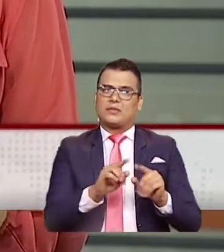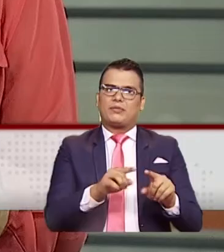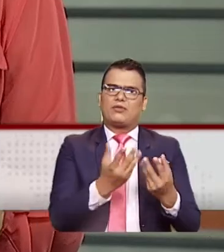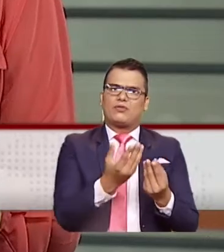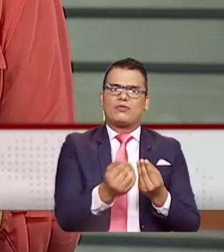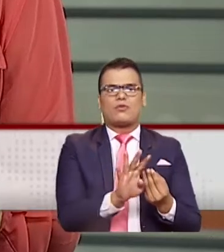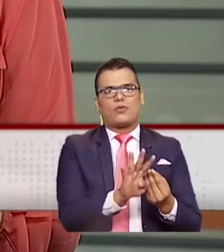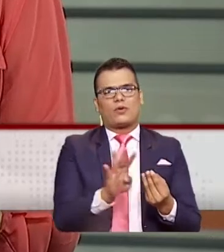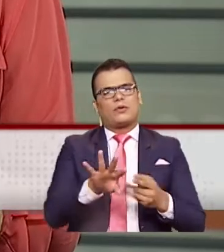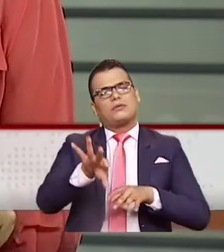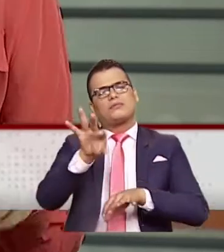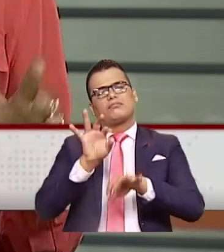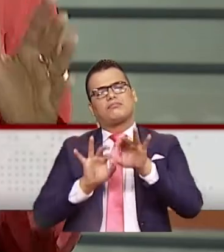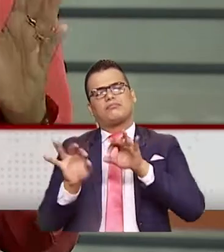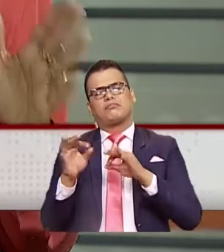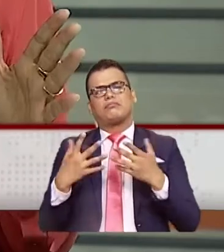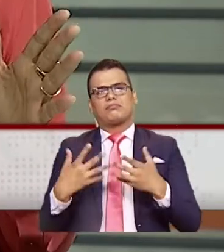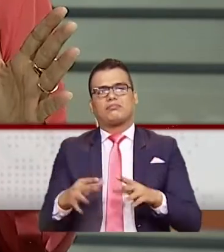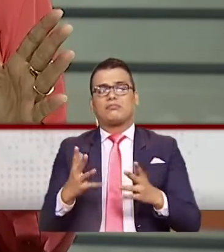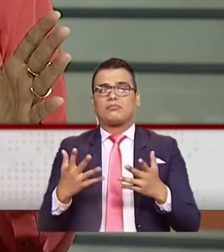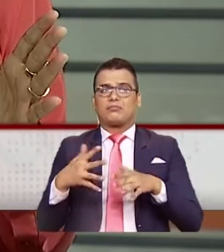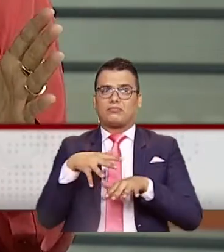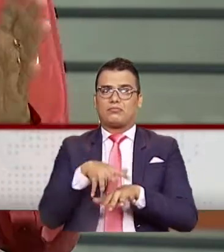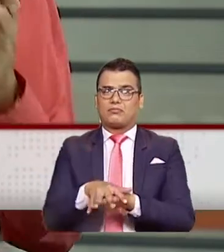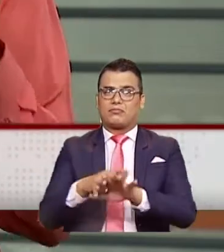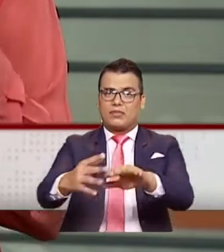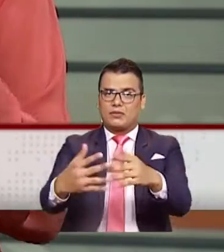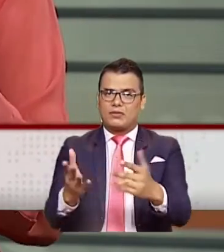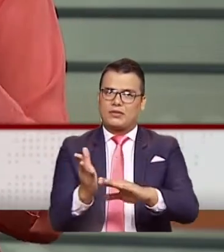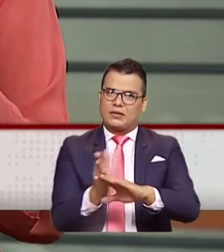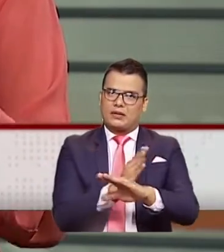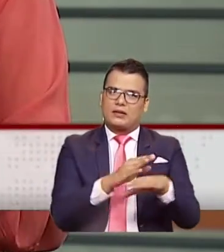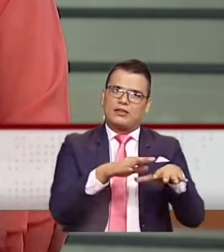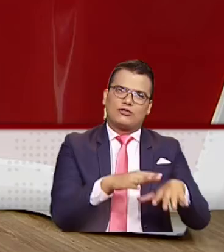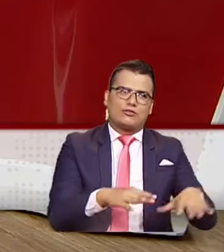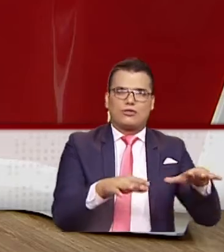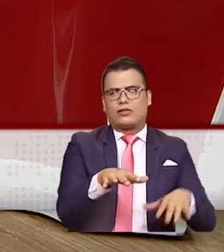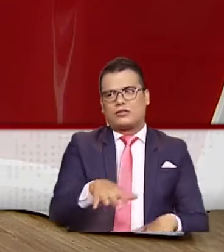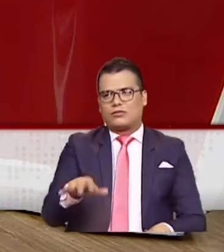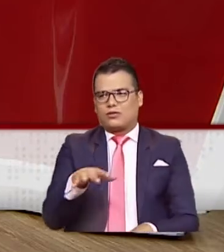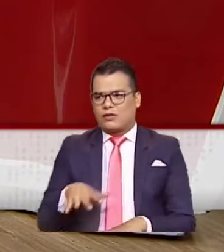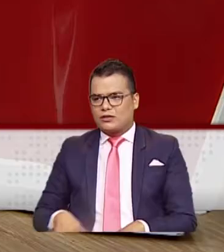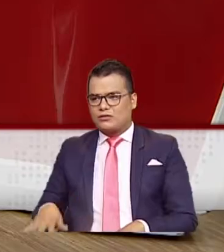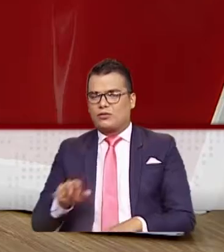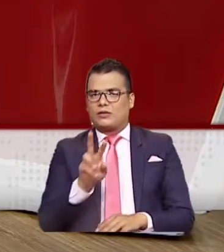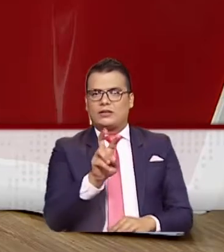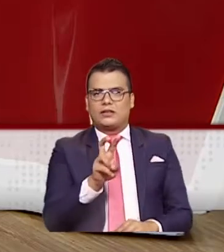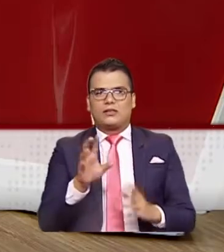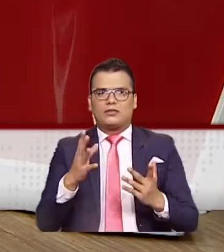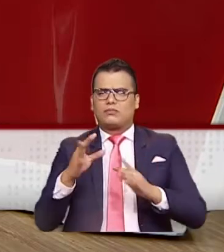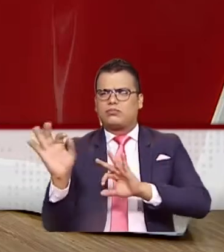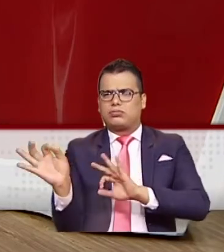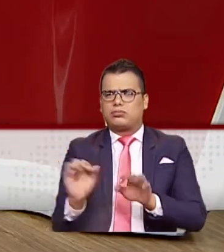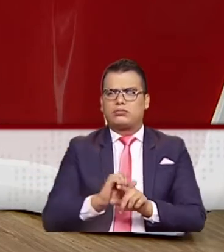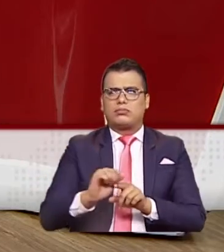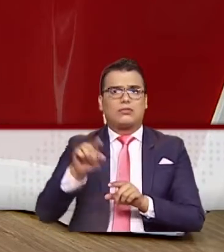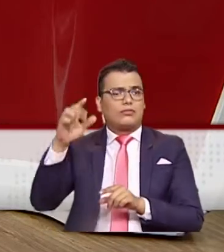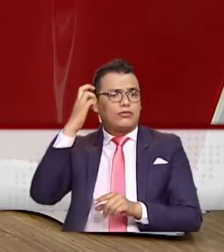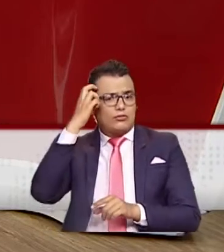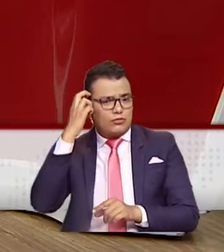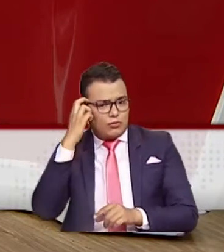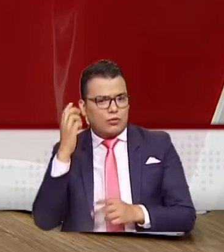que en este momento ya estamos seleccionando hacemos 7 zonales preparatorias institucionales en mina chocó